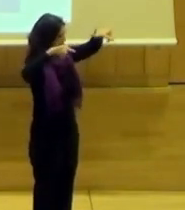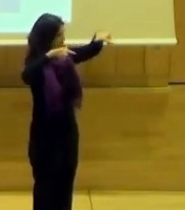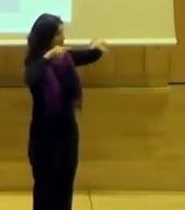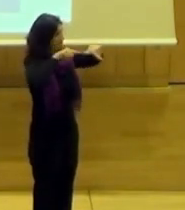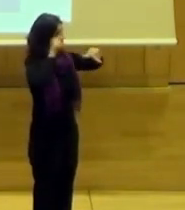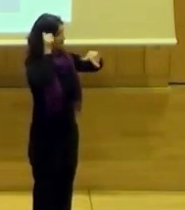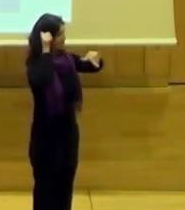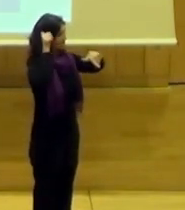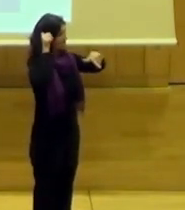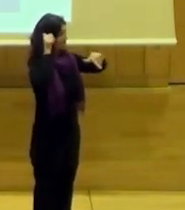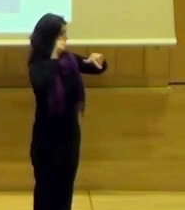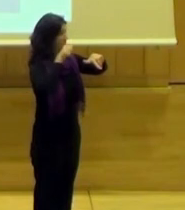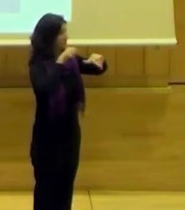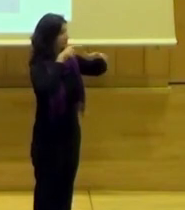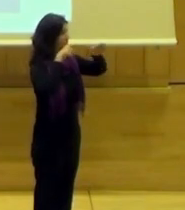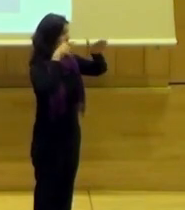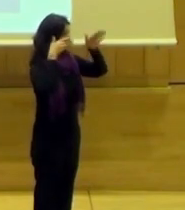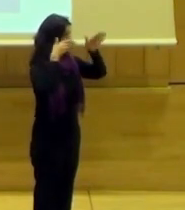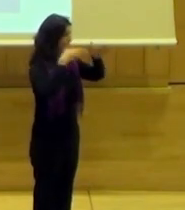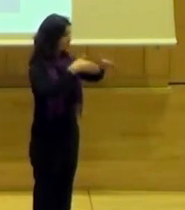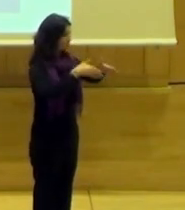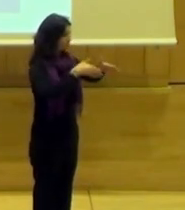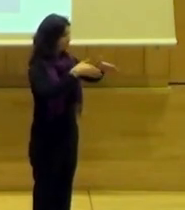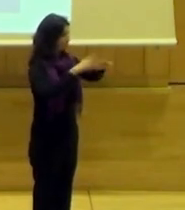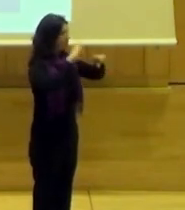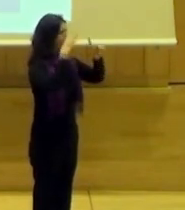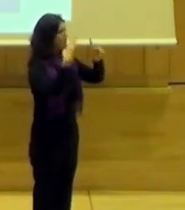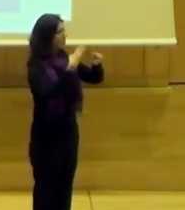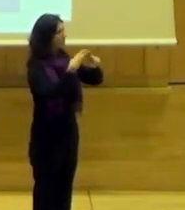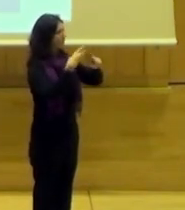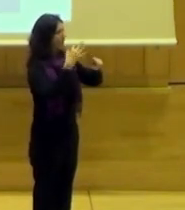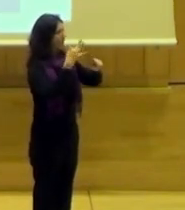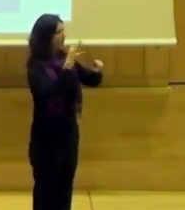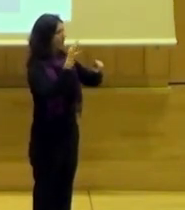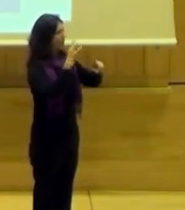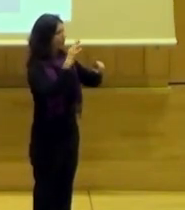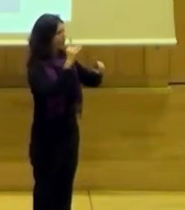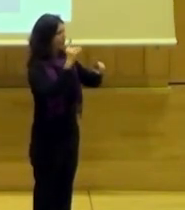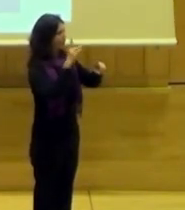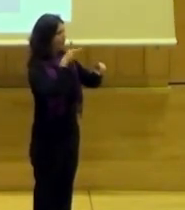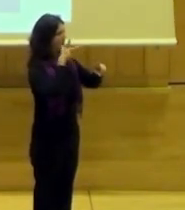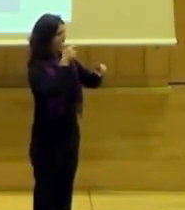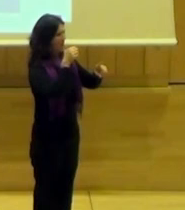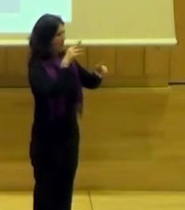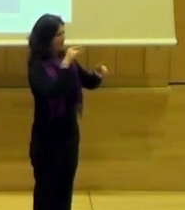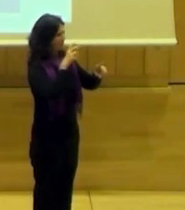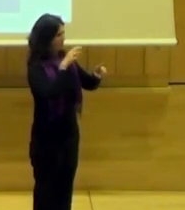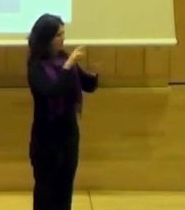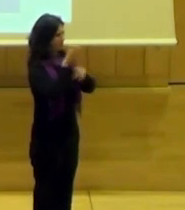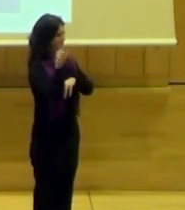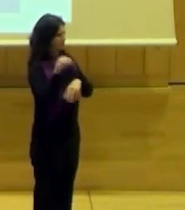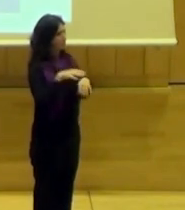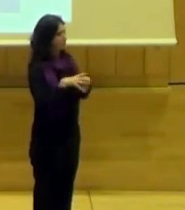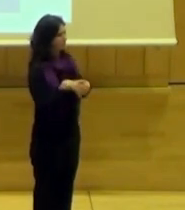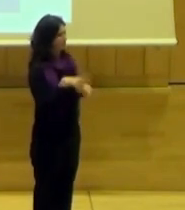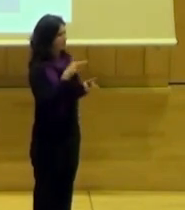exterior. Esto está trabajado sobre Portal for ArcGIS y estamos tirando aquí de ArcGIS Online, ¿vale?